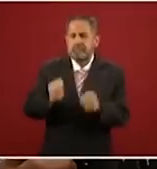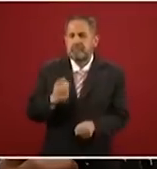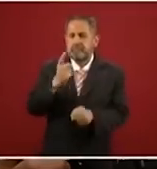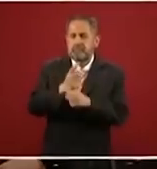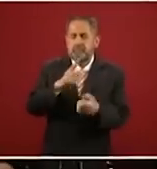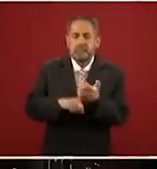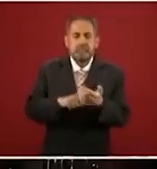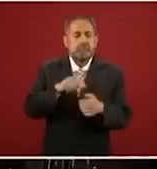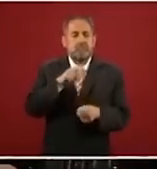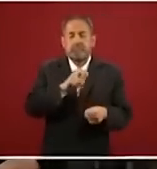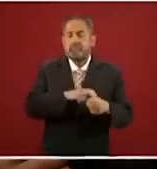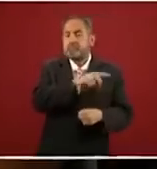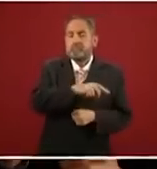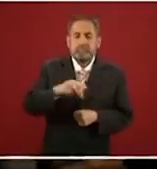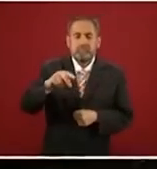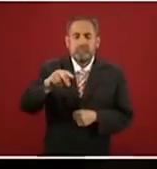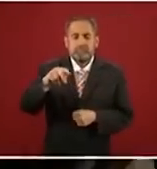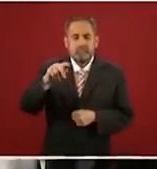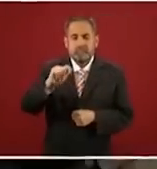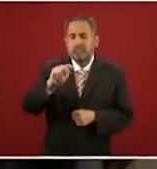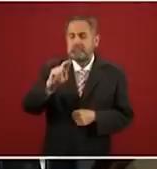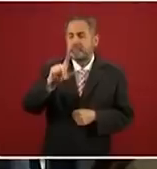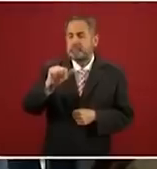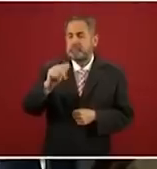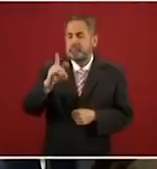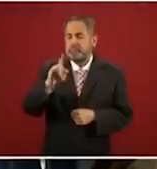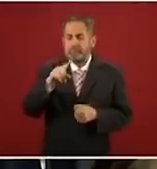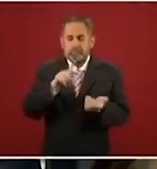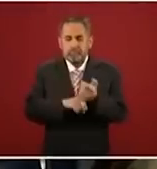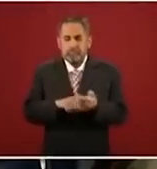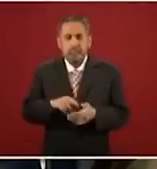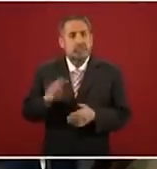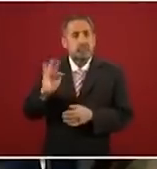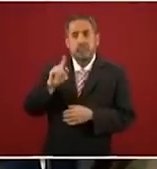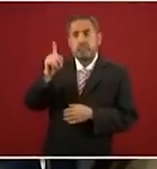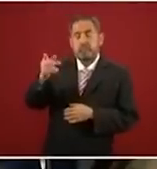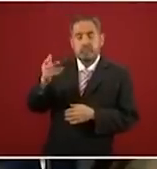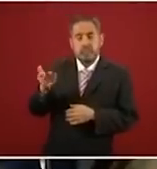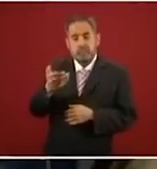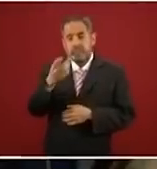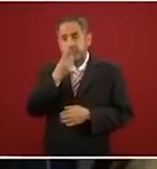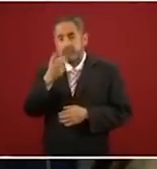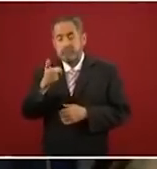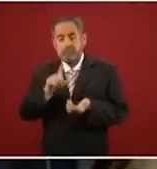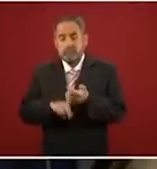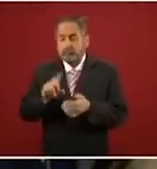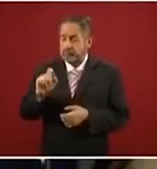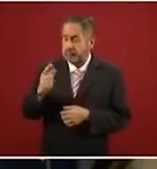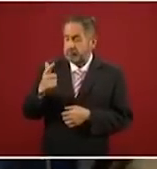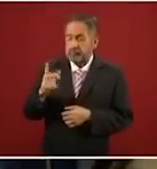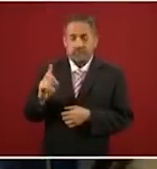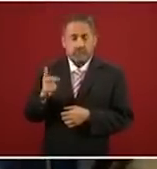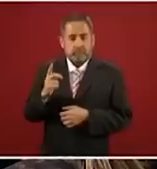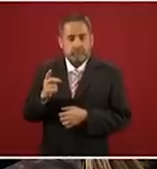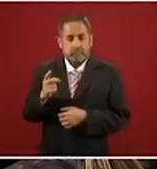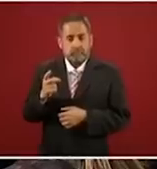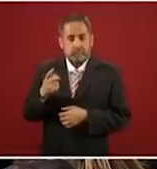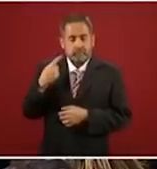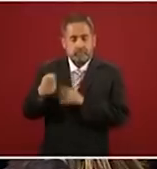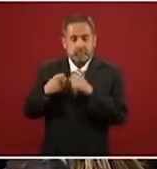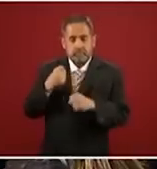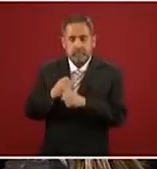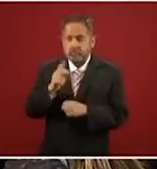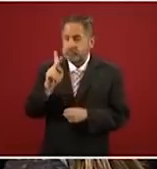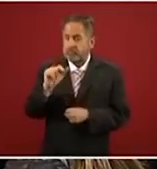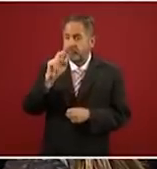refinería miguel hidalgo en tula cuando usted el 27 de diciembre del año pasado comenzó a dar el